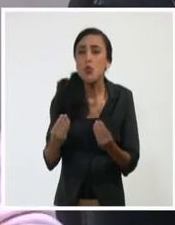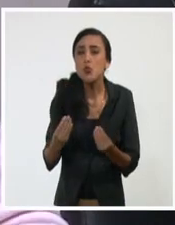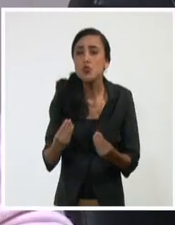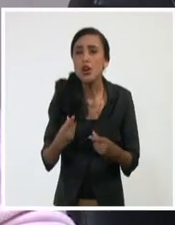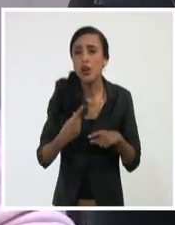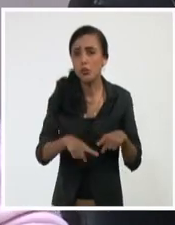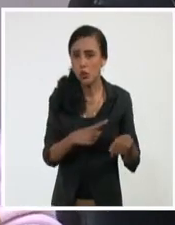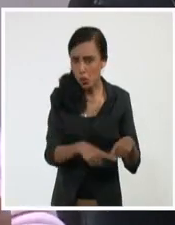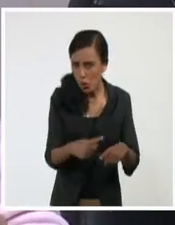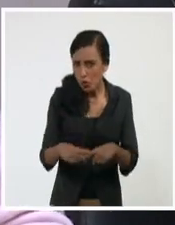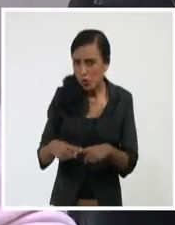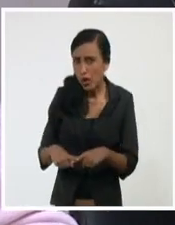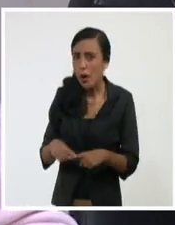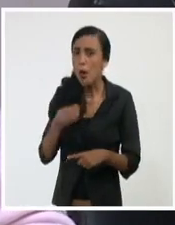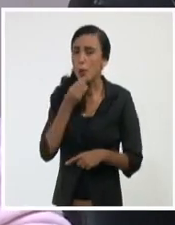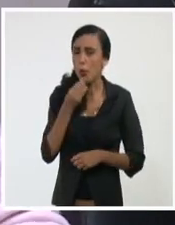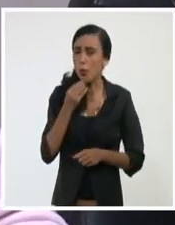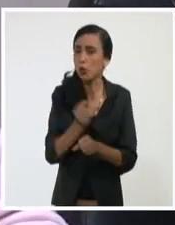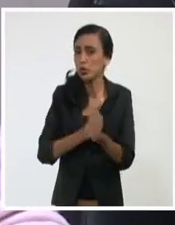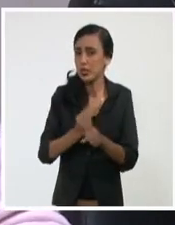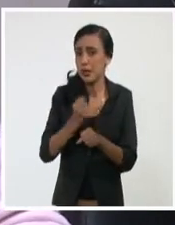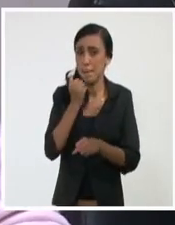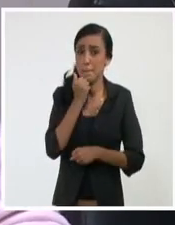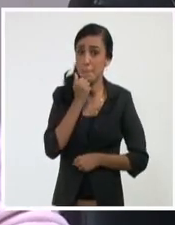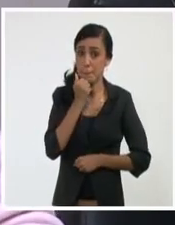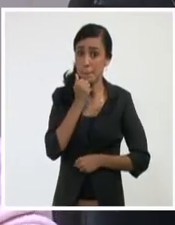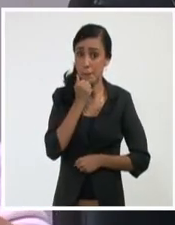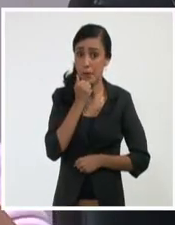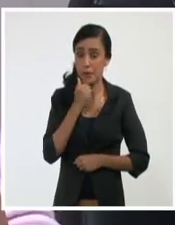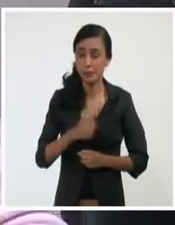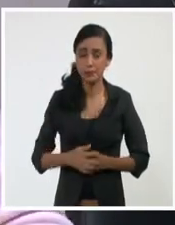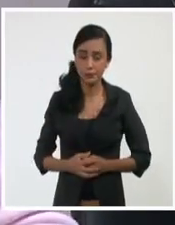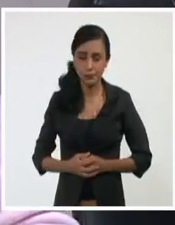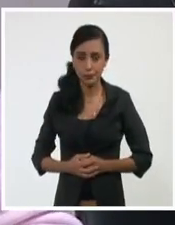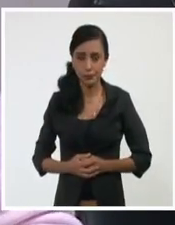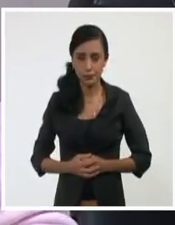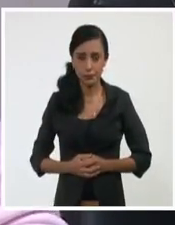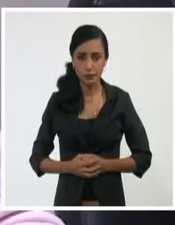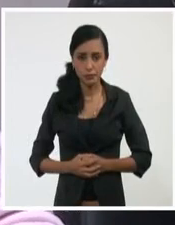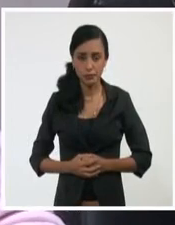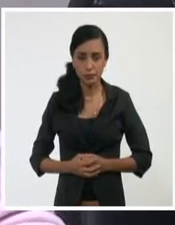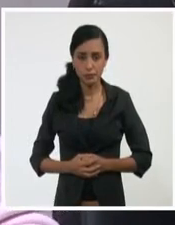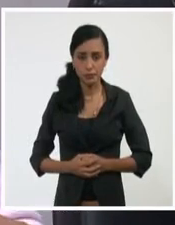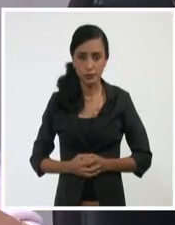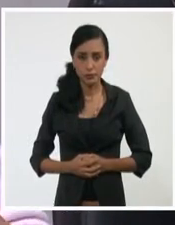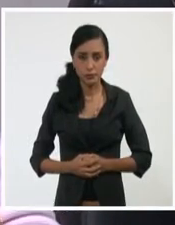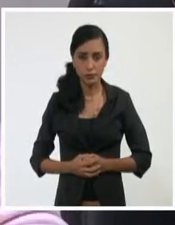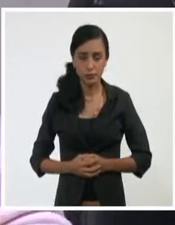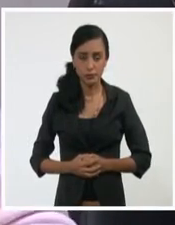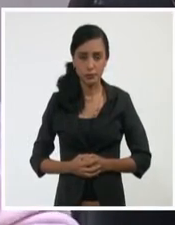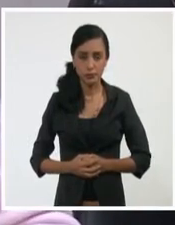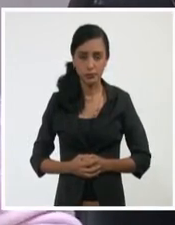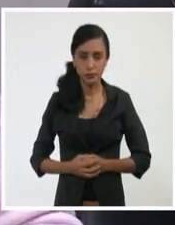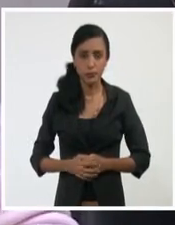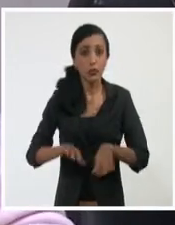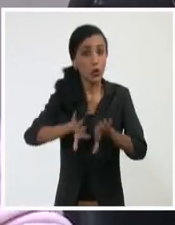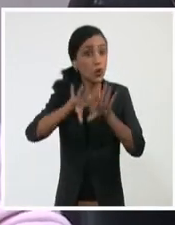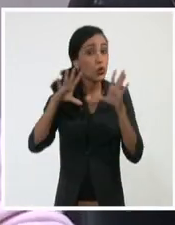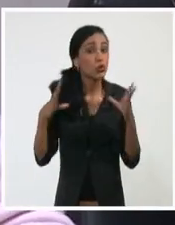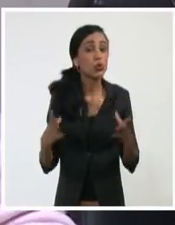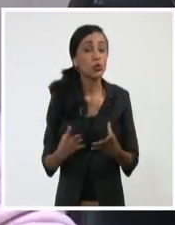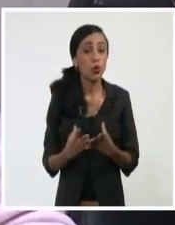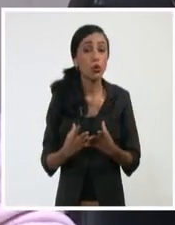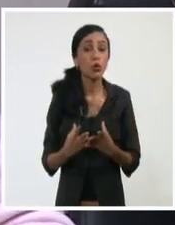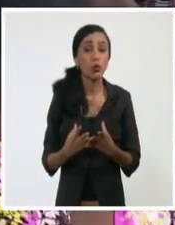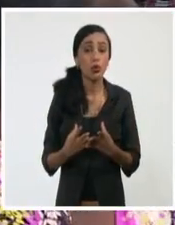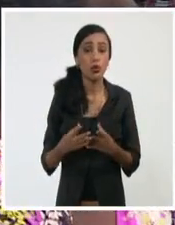podemos explotar más esos actores económicos que se están incorporando, los espacios que tenemos, todas las potencialidades que